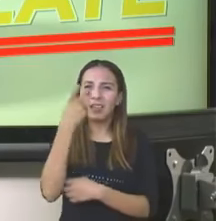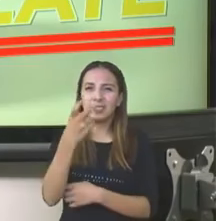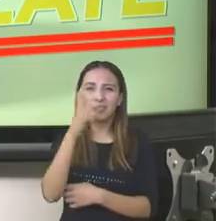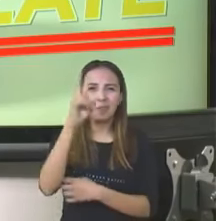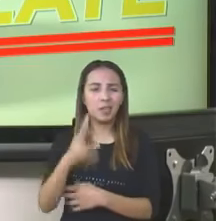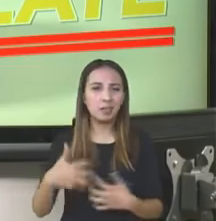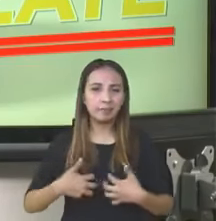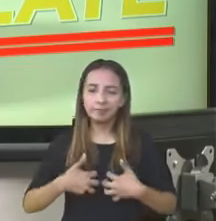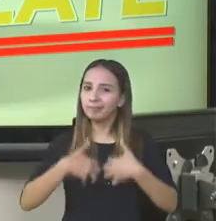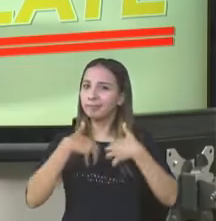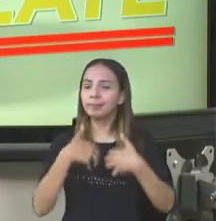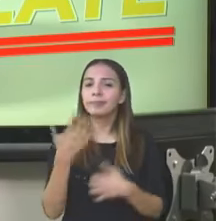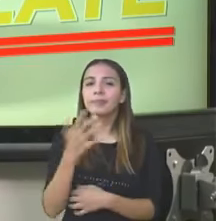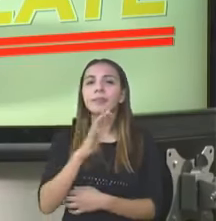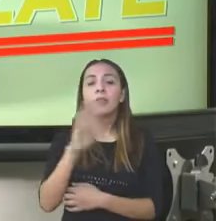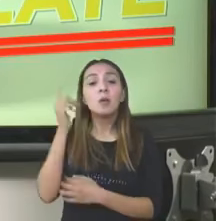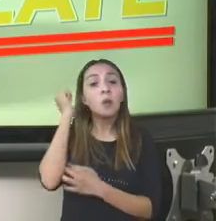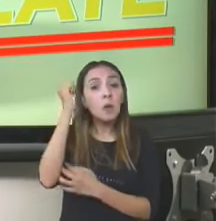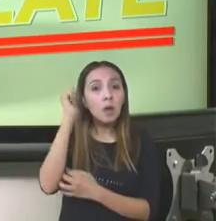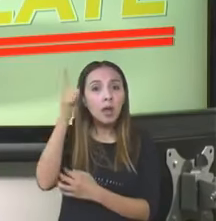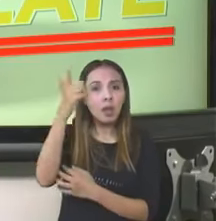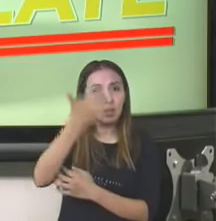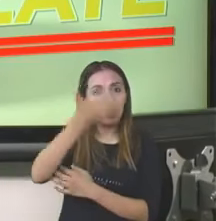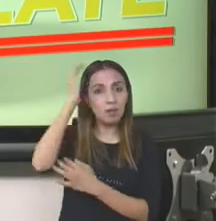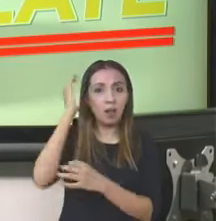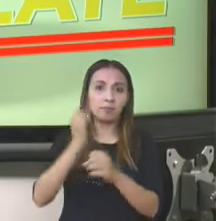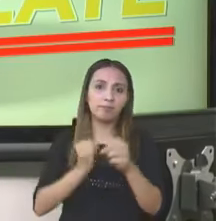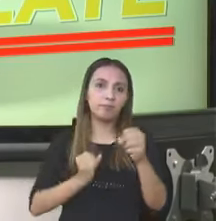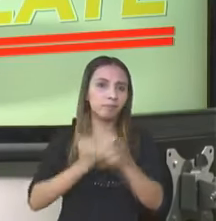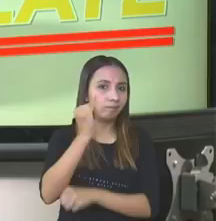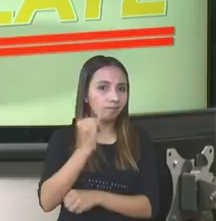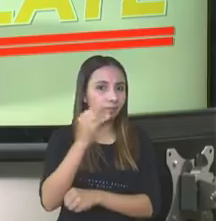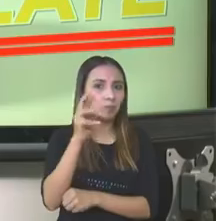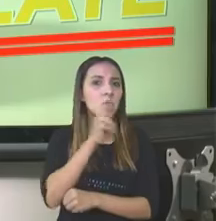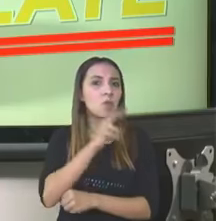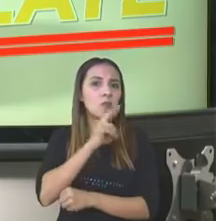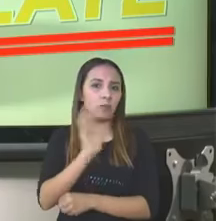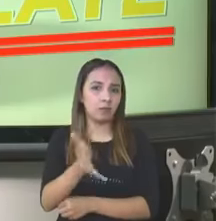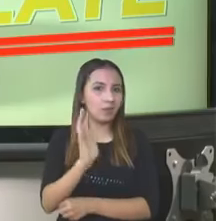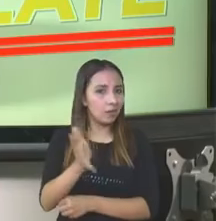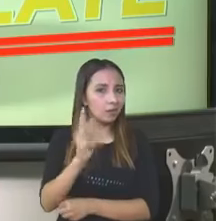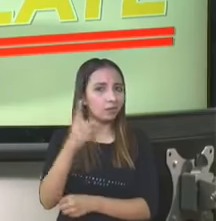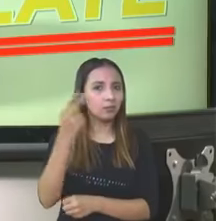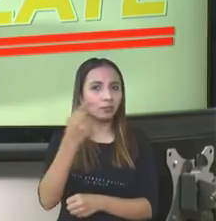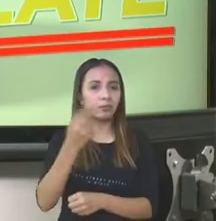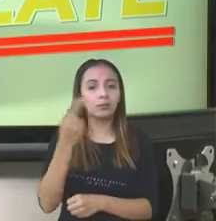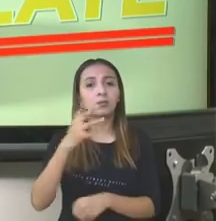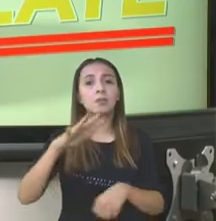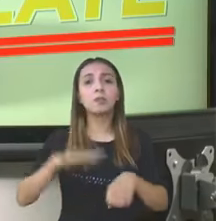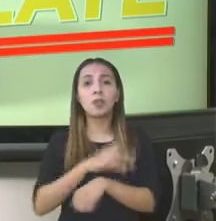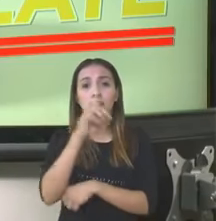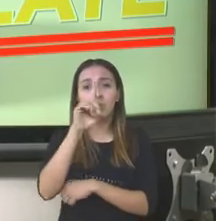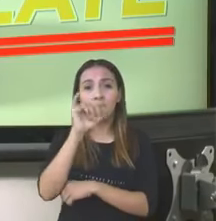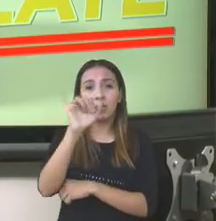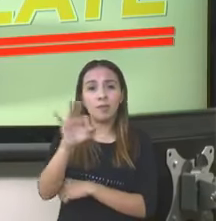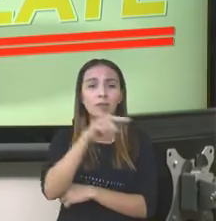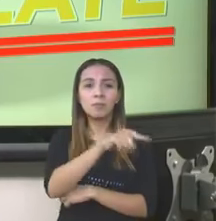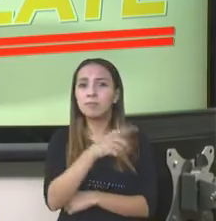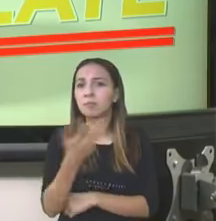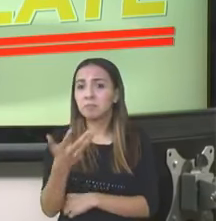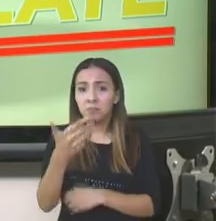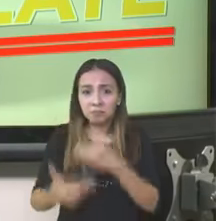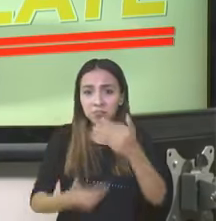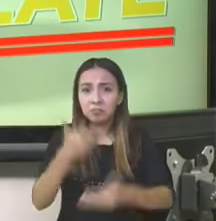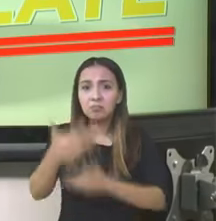dar coraje. Espero que Armando Ayala tome una decisión muy pronto porque el desarrollo integral de la familia no se está dando con